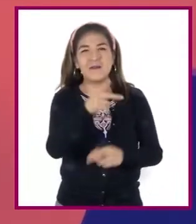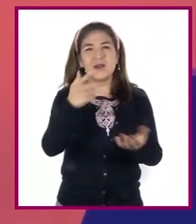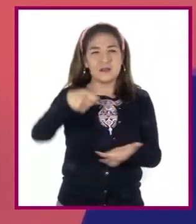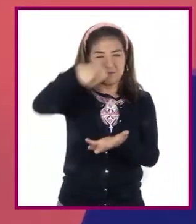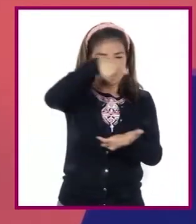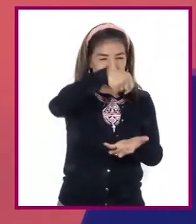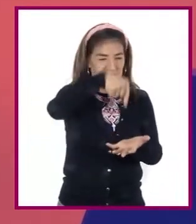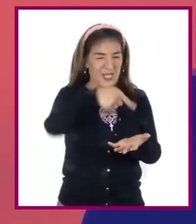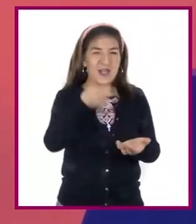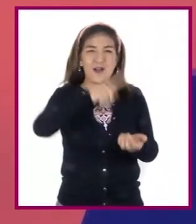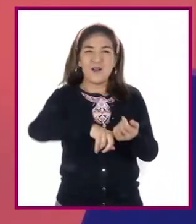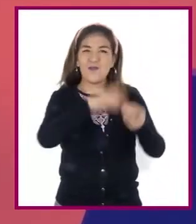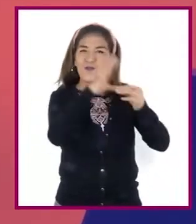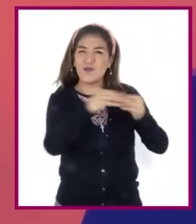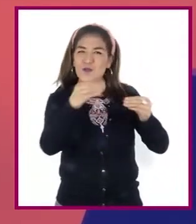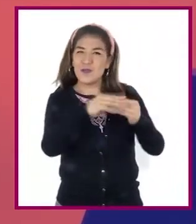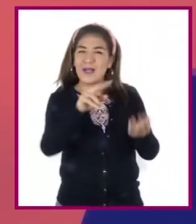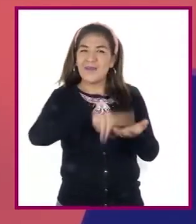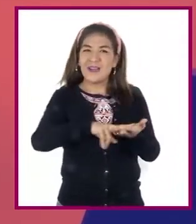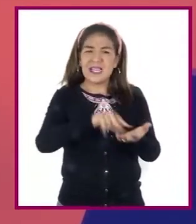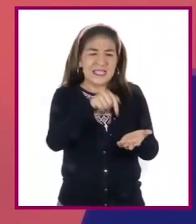de fruta verde intactas.